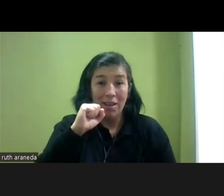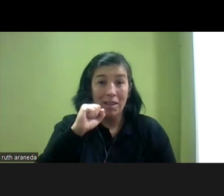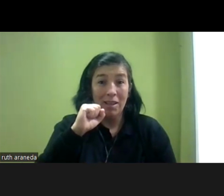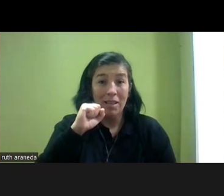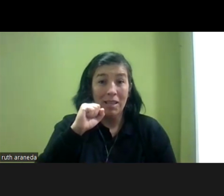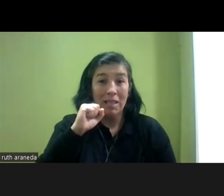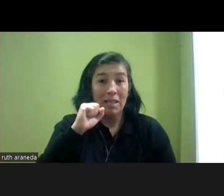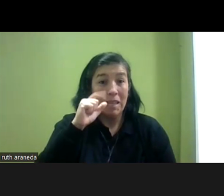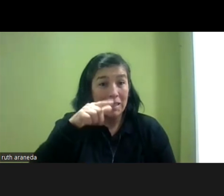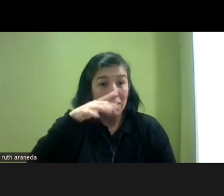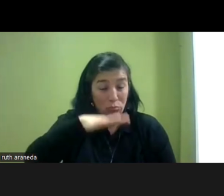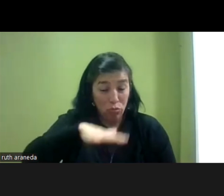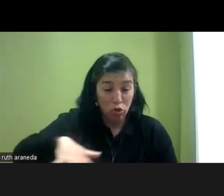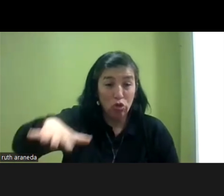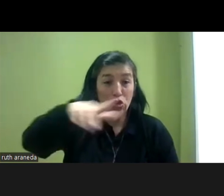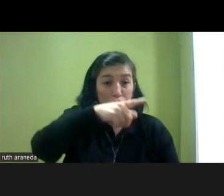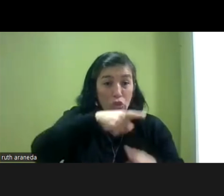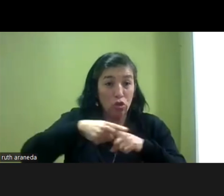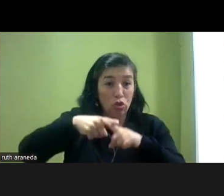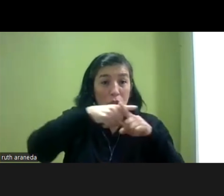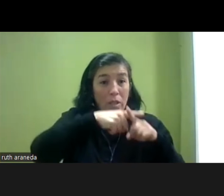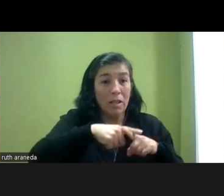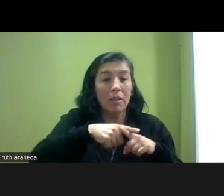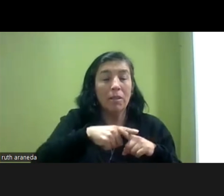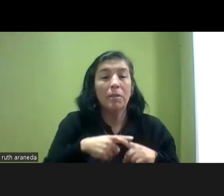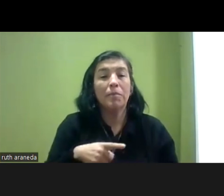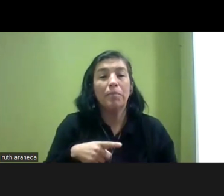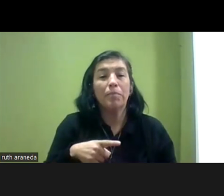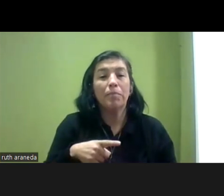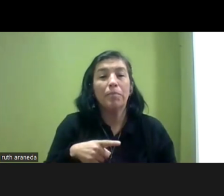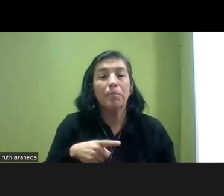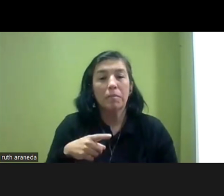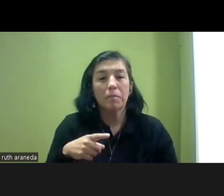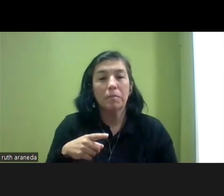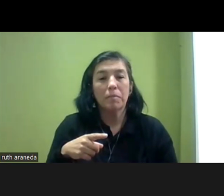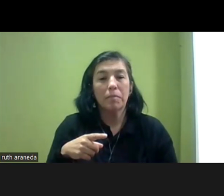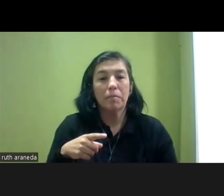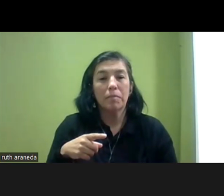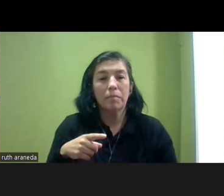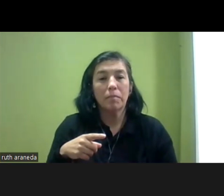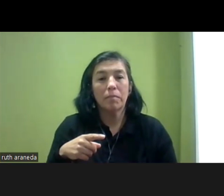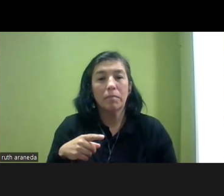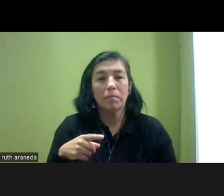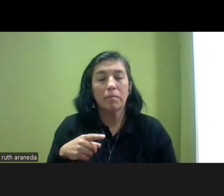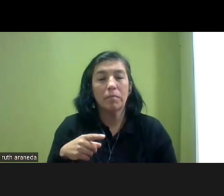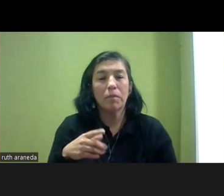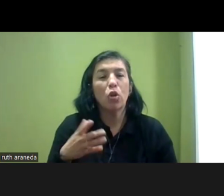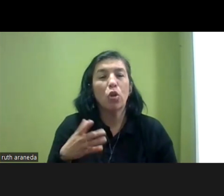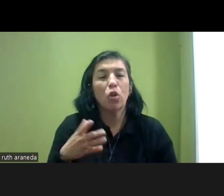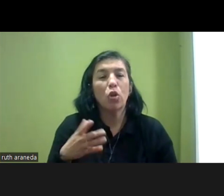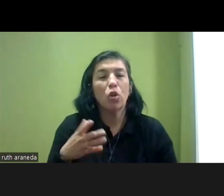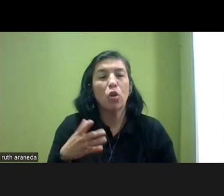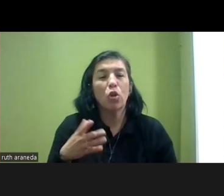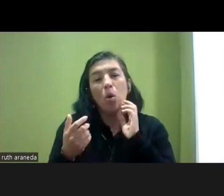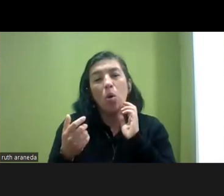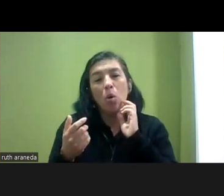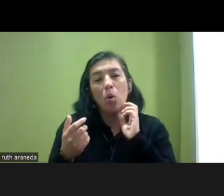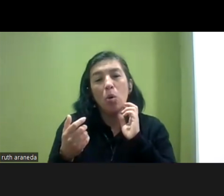en esta sociedad debe haber funcionado eh, en un circuito